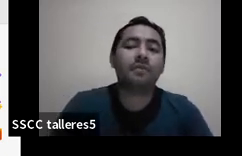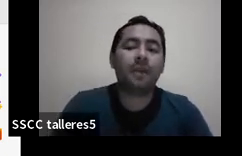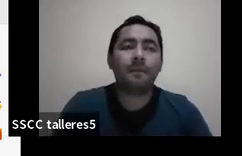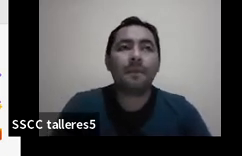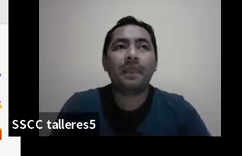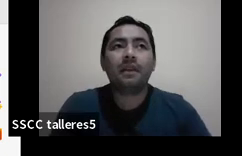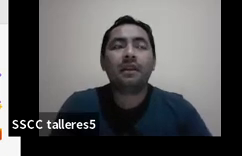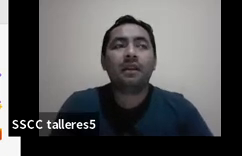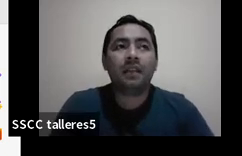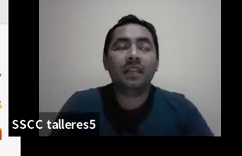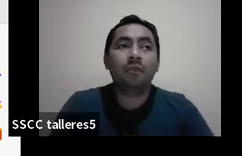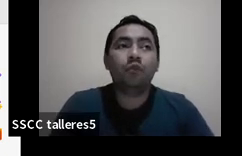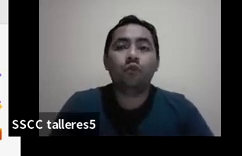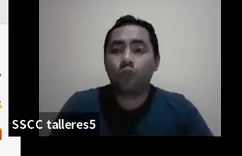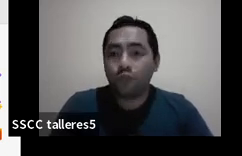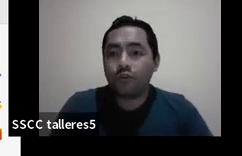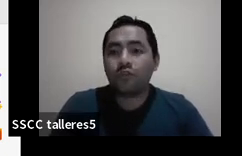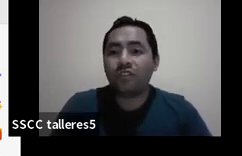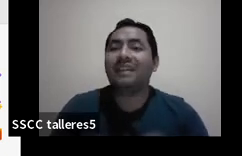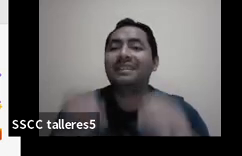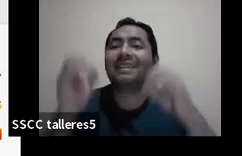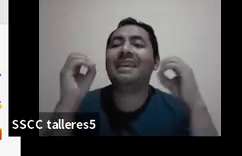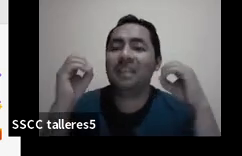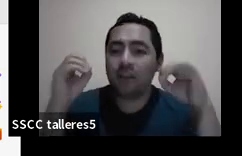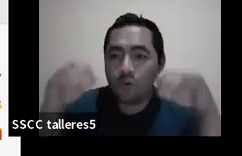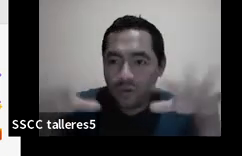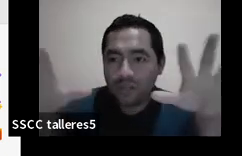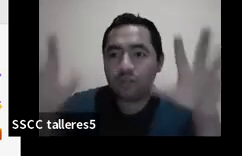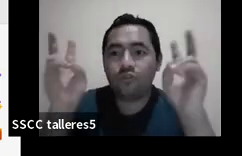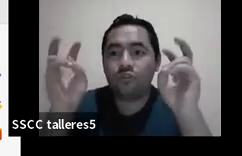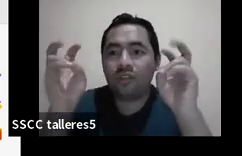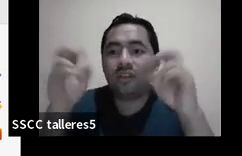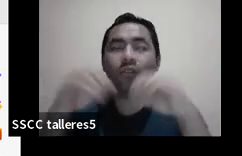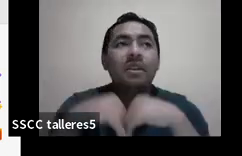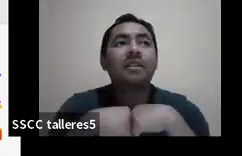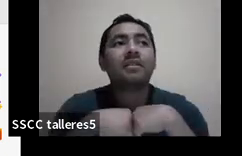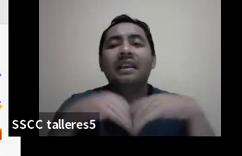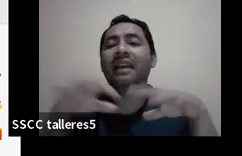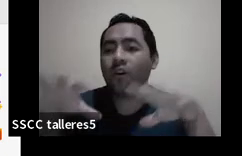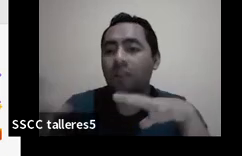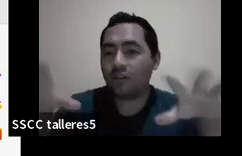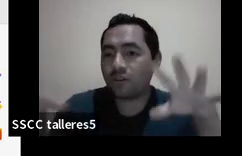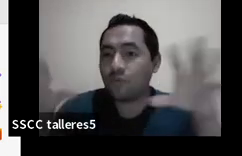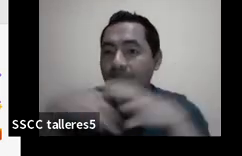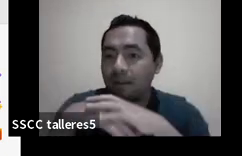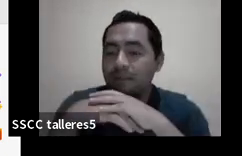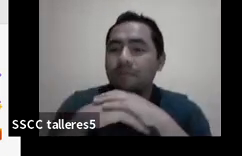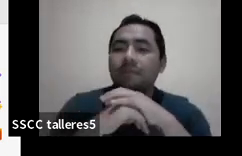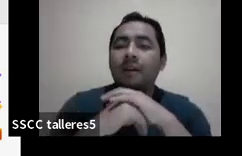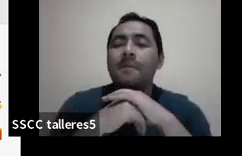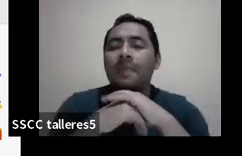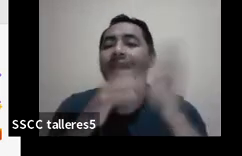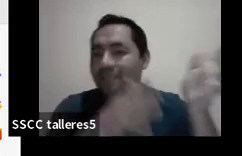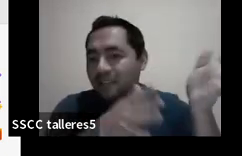sordos, ¿ya? Aquí en el Perú los sordos tienen que estar incluidos, entre comillas, en colegios